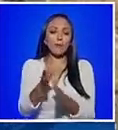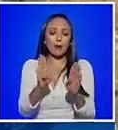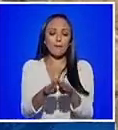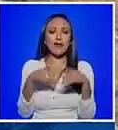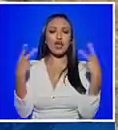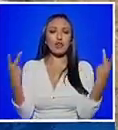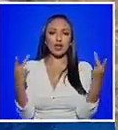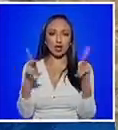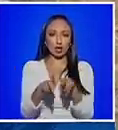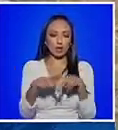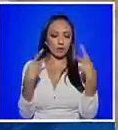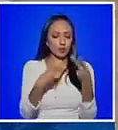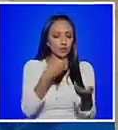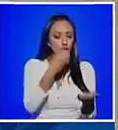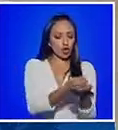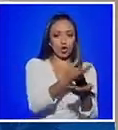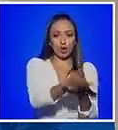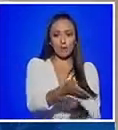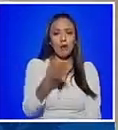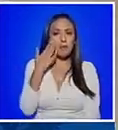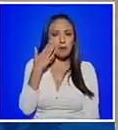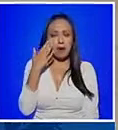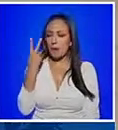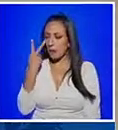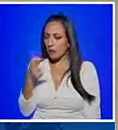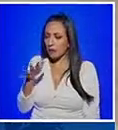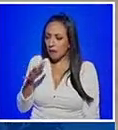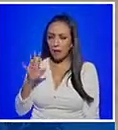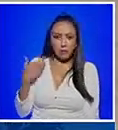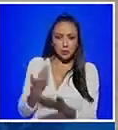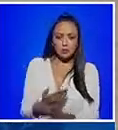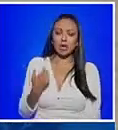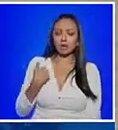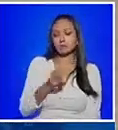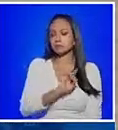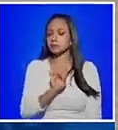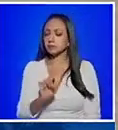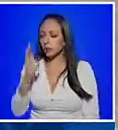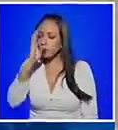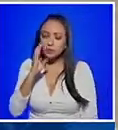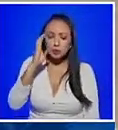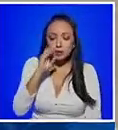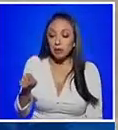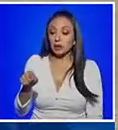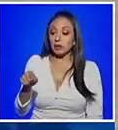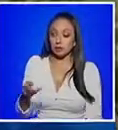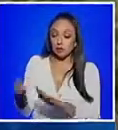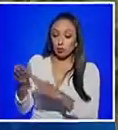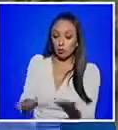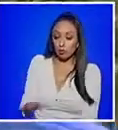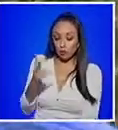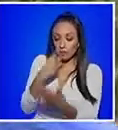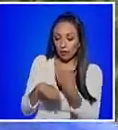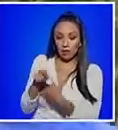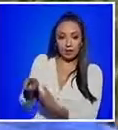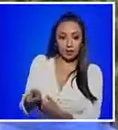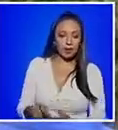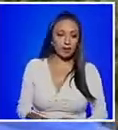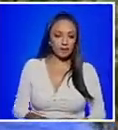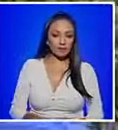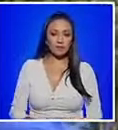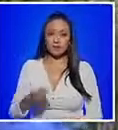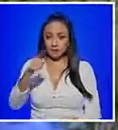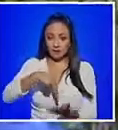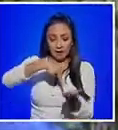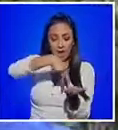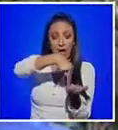periódico. Su padre, al ver que no llegaba a la casa, decidió salir a buscarla y la encontró sin vida. O sea, les cogen a vereda porque